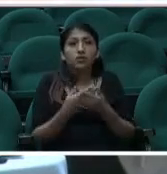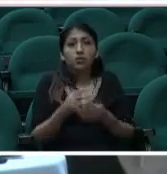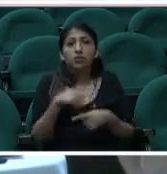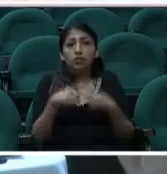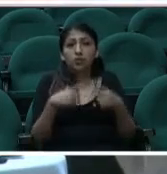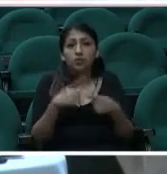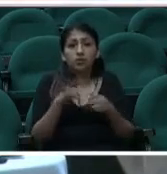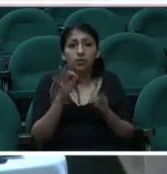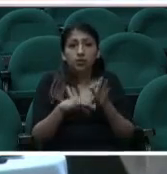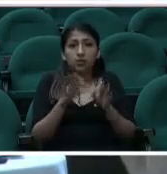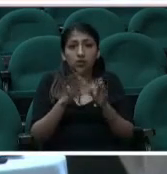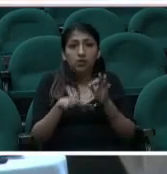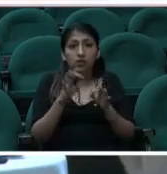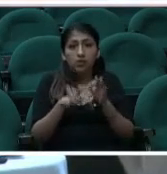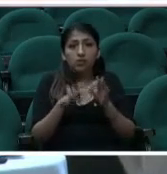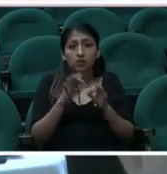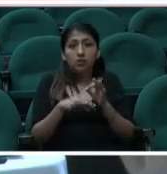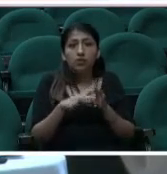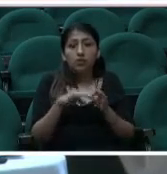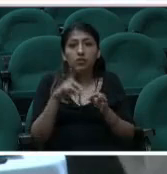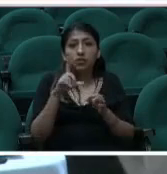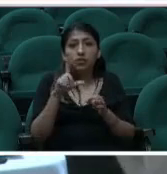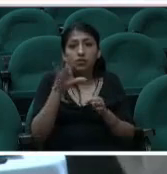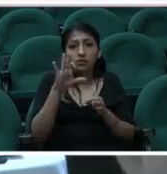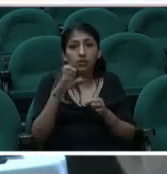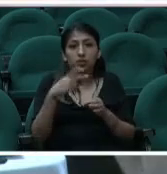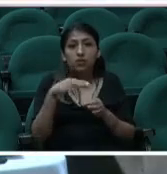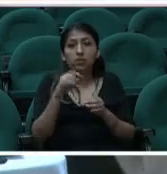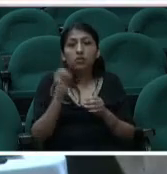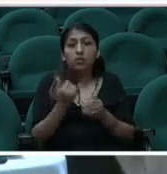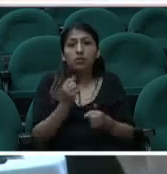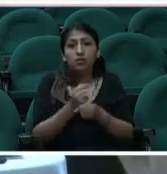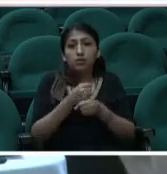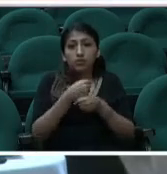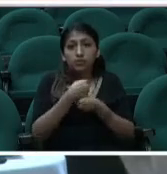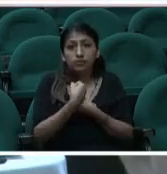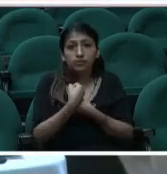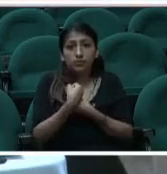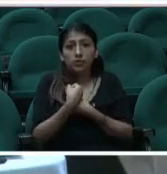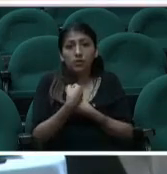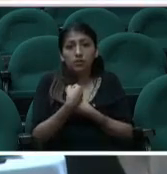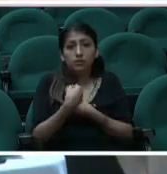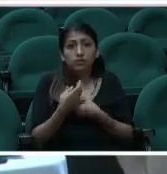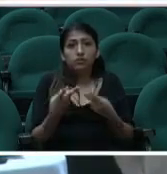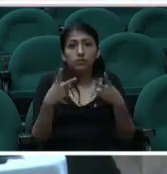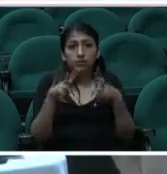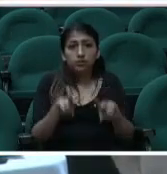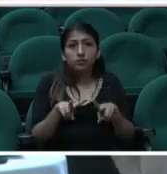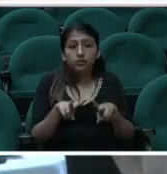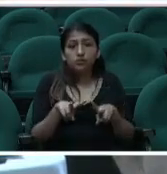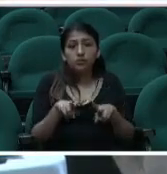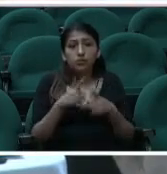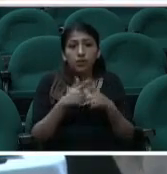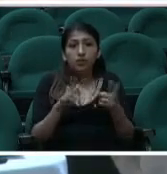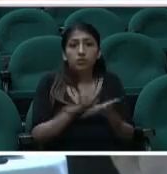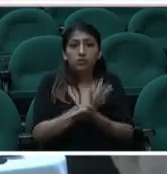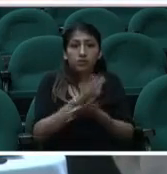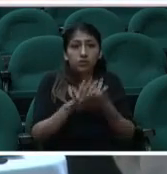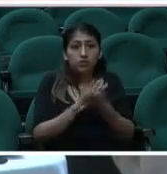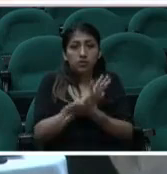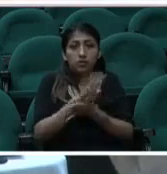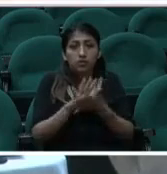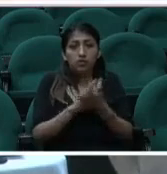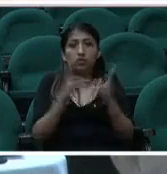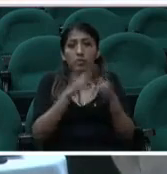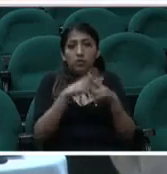vez más a la intérprete la licenciada natalia lópez que en este momento ella también con el lenguaje en señas